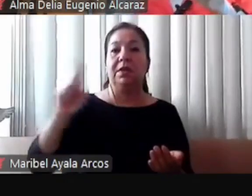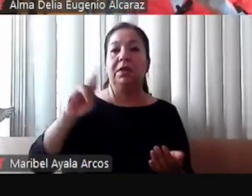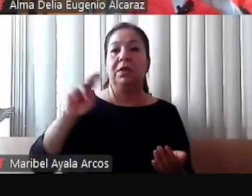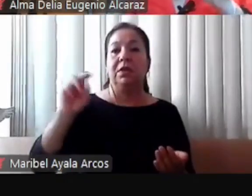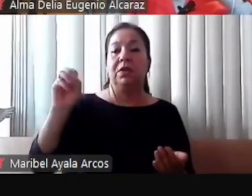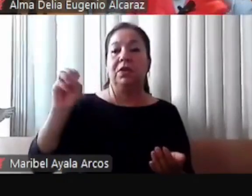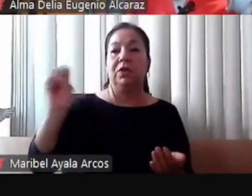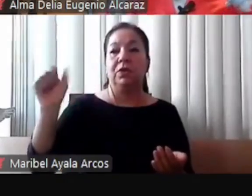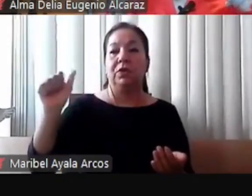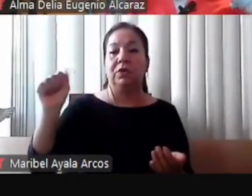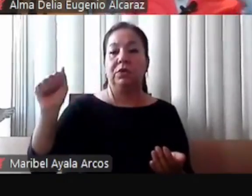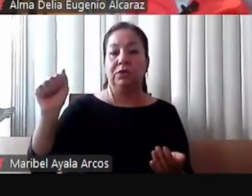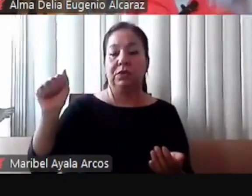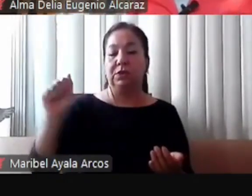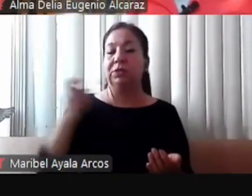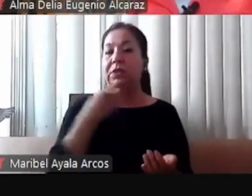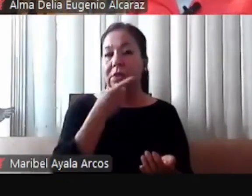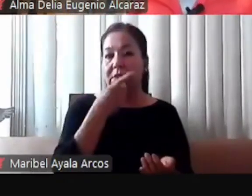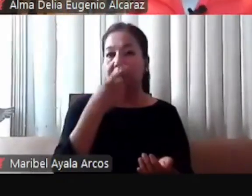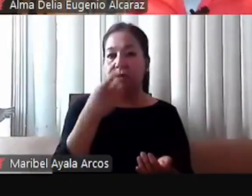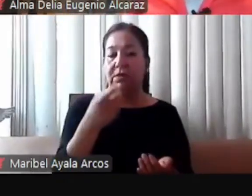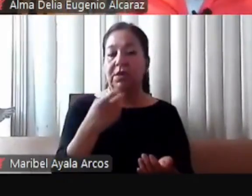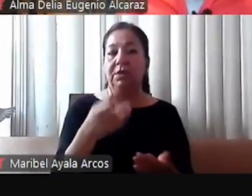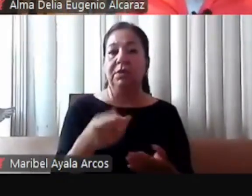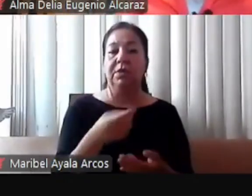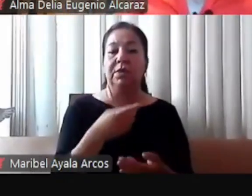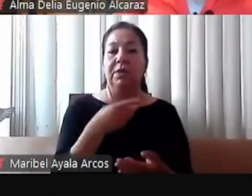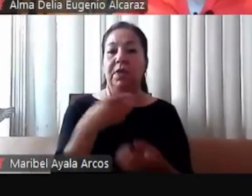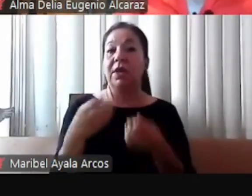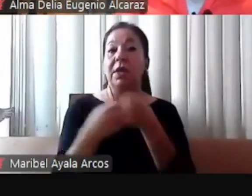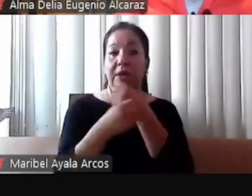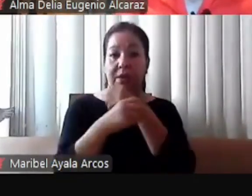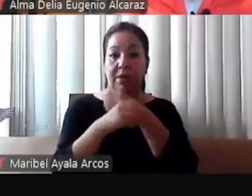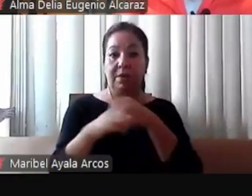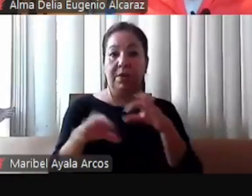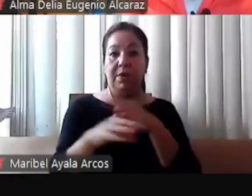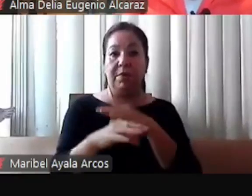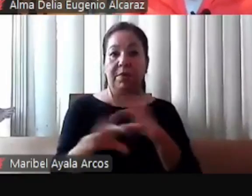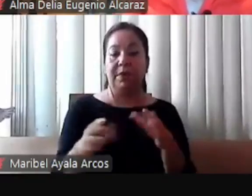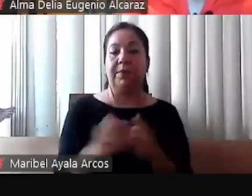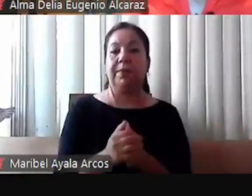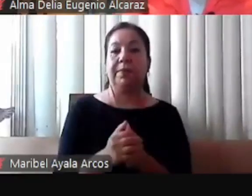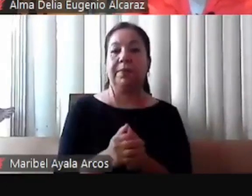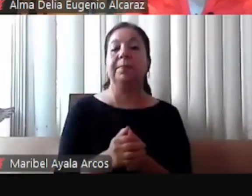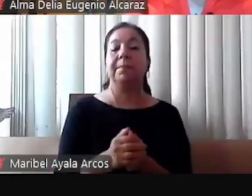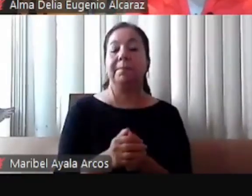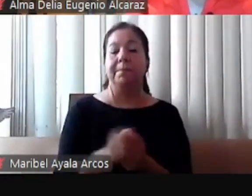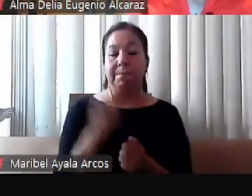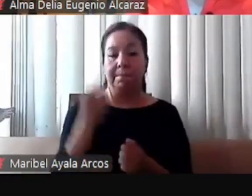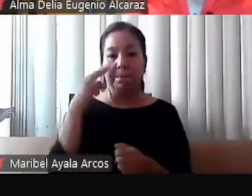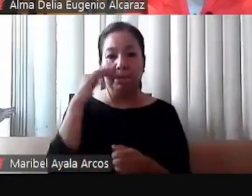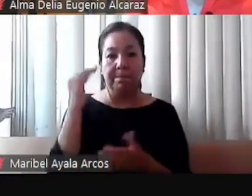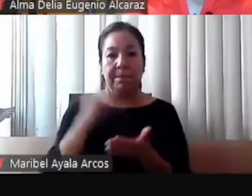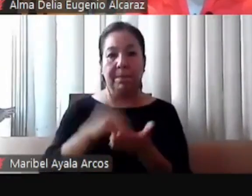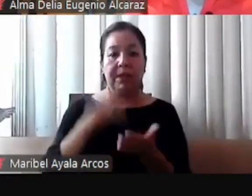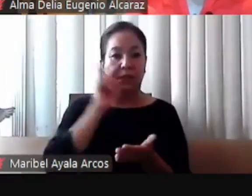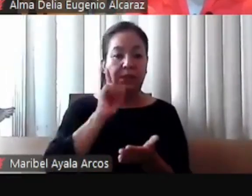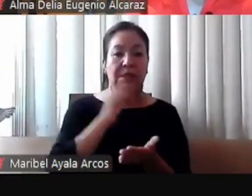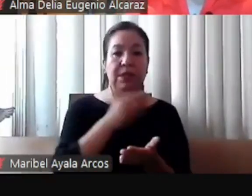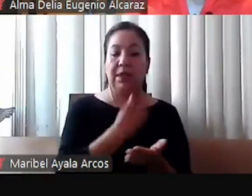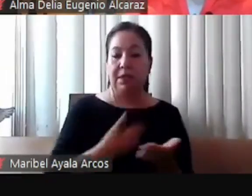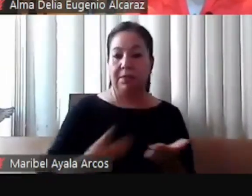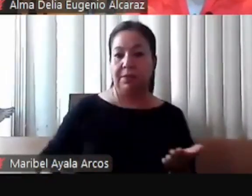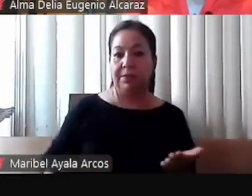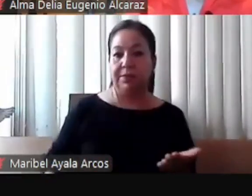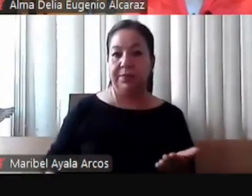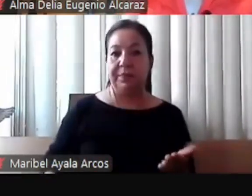apoye con la cuenta y los resolutivos del proyecto. Con su autorización, magistrada presidenta, de cuenta con el proyecto de resolución que se dicta en el